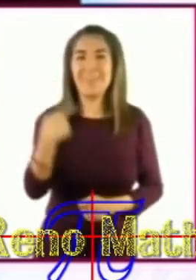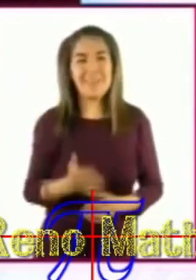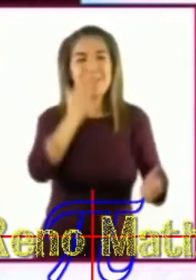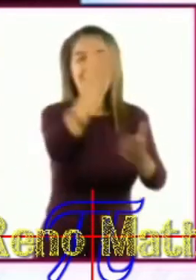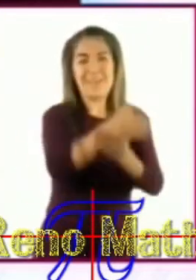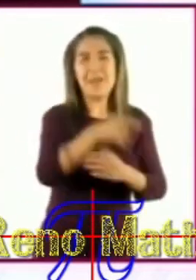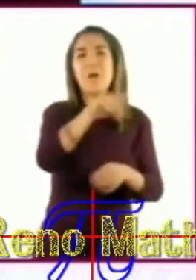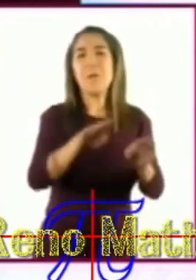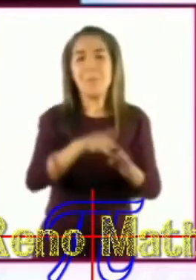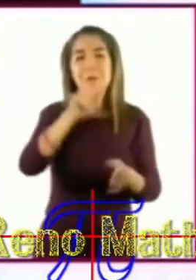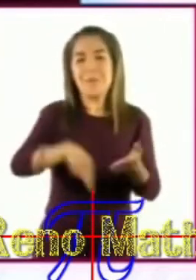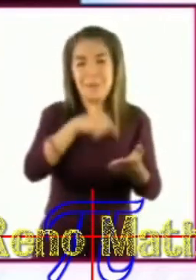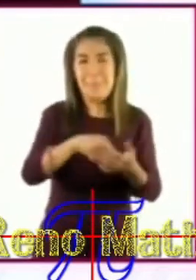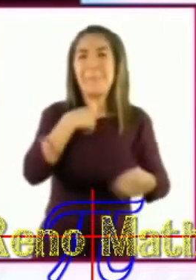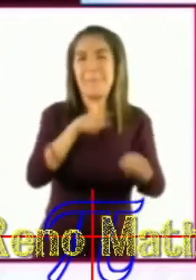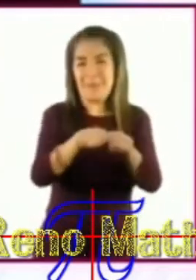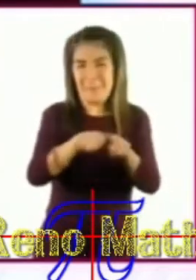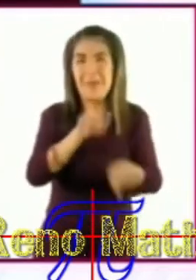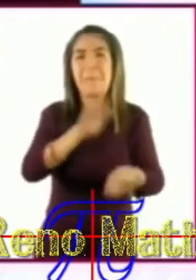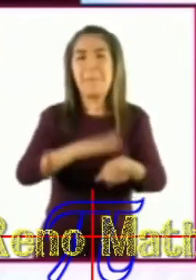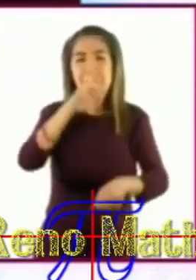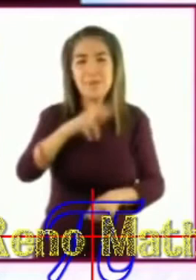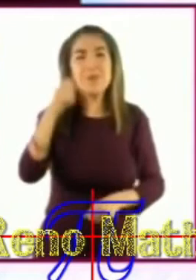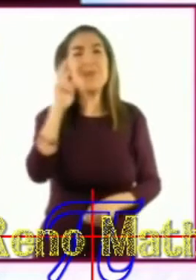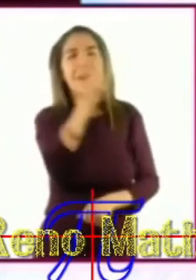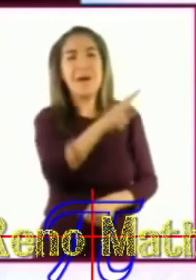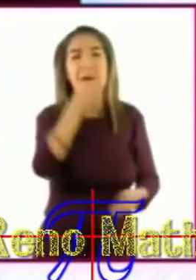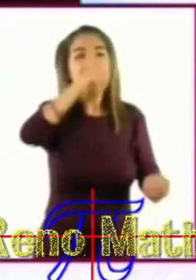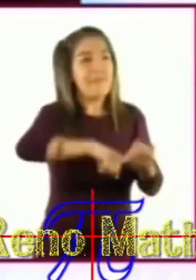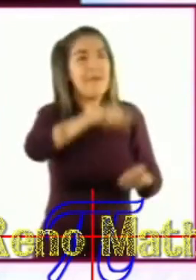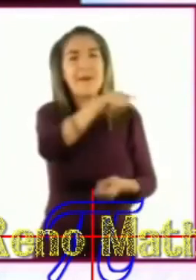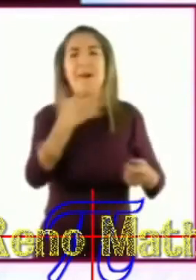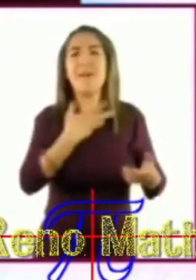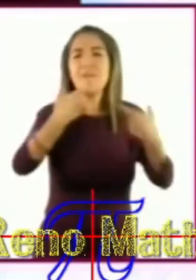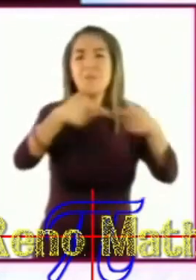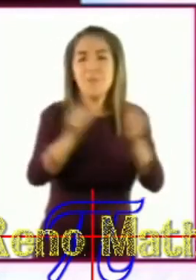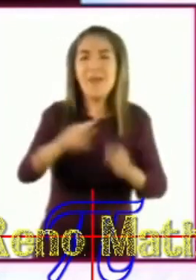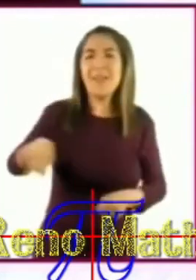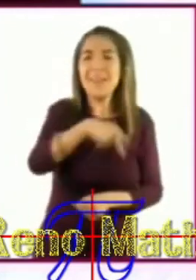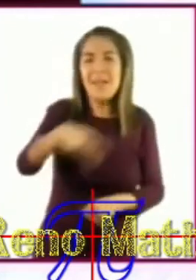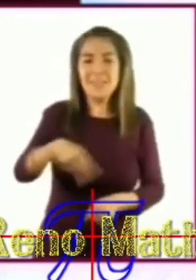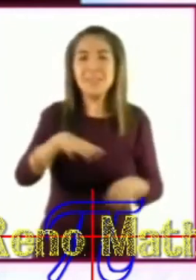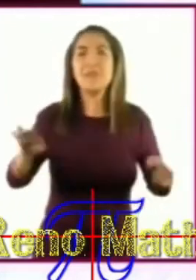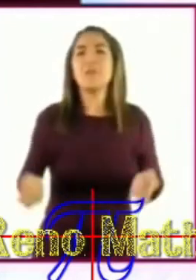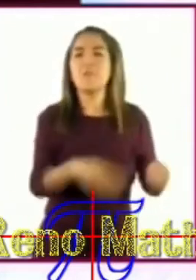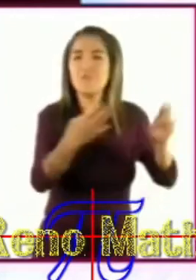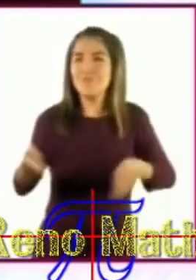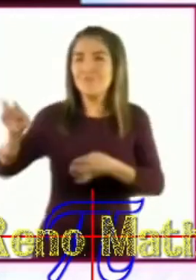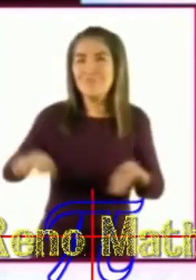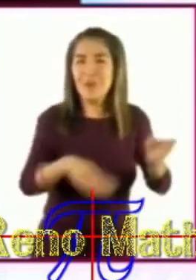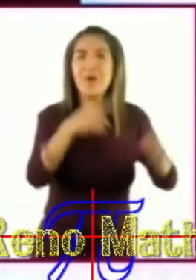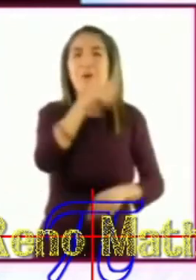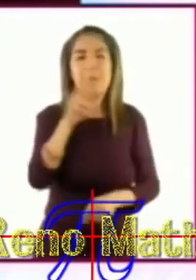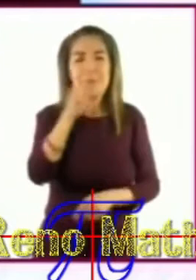hermana mayor, y tengo también un hermano mayor, y yo no sabía que ahí iba a haber a un grupo de danza folclórica amateur, y recuerdo